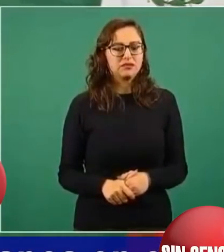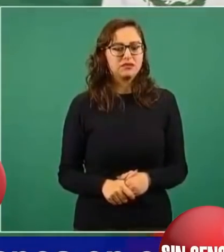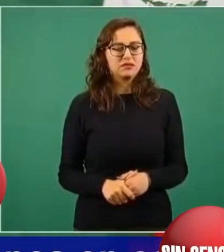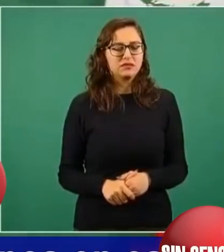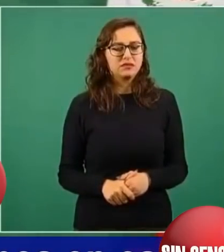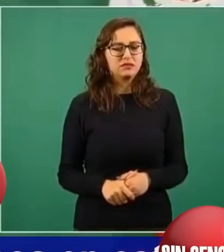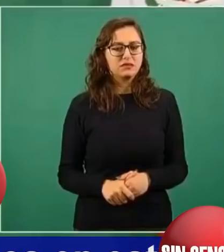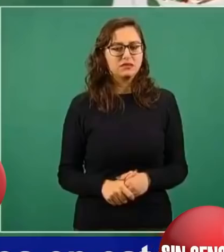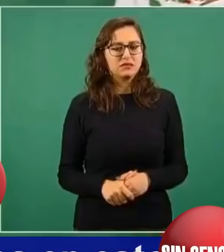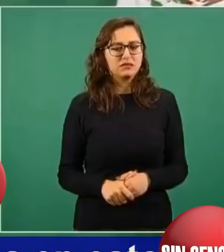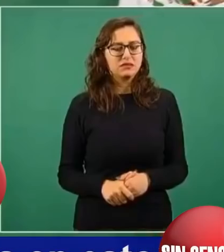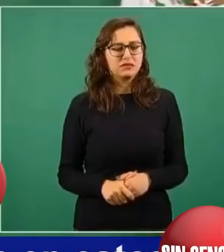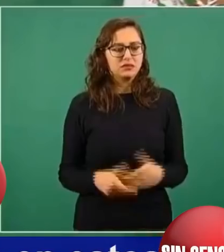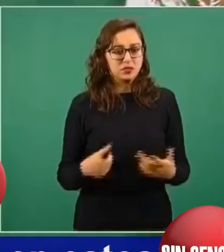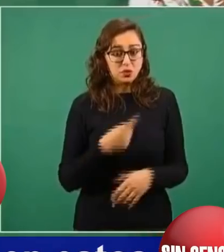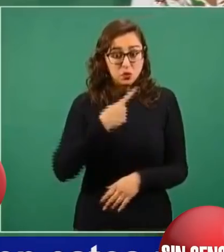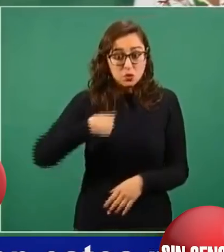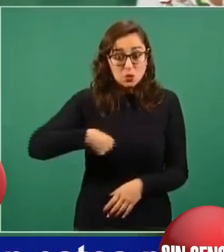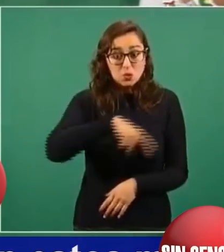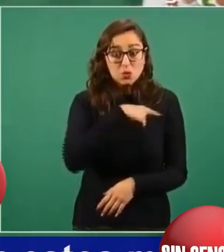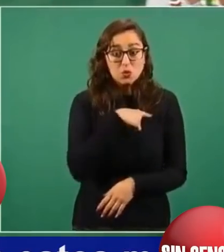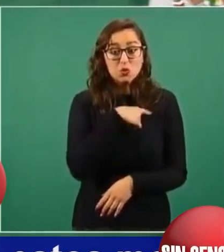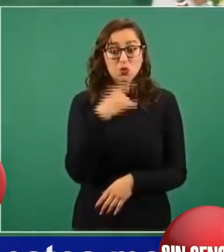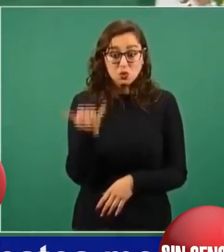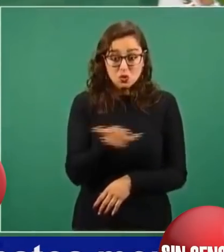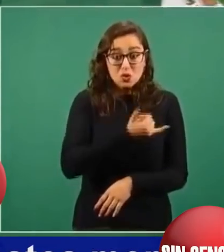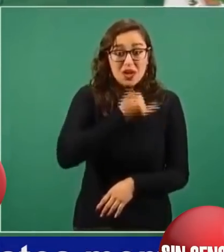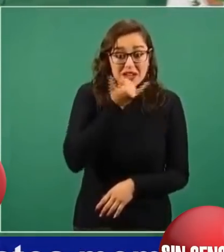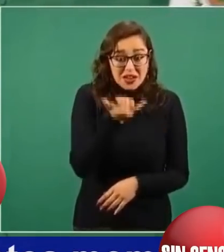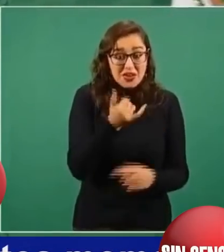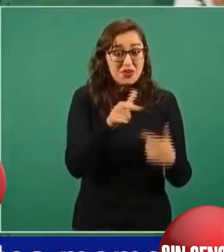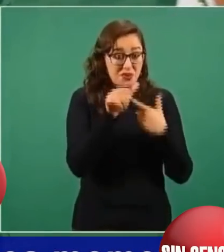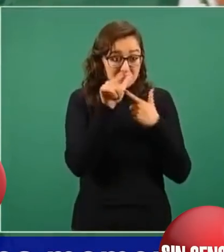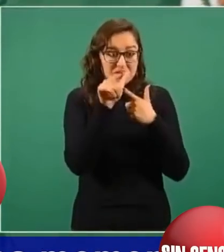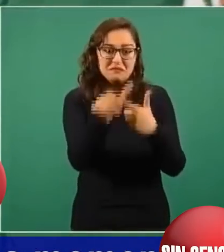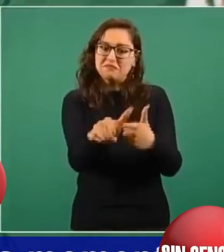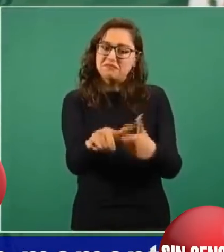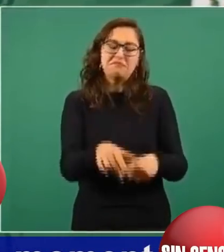vamos a cometer este error